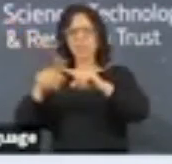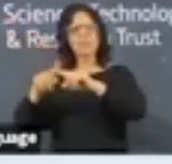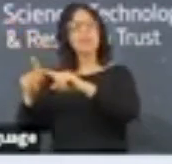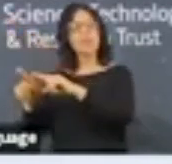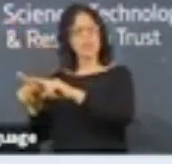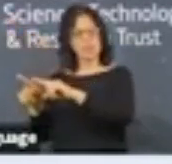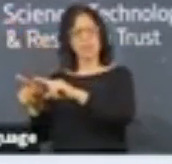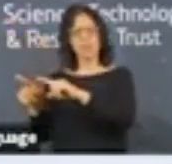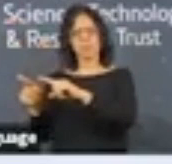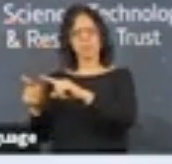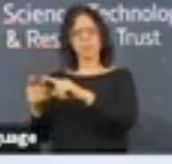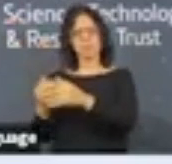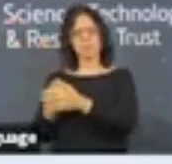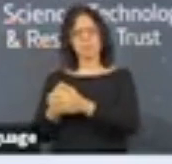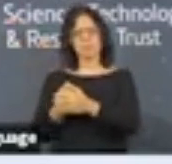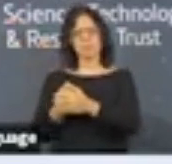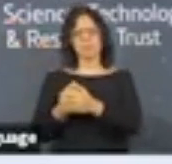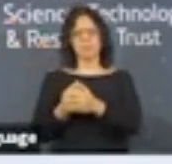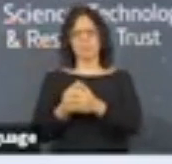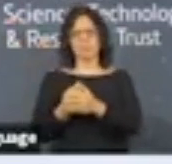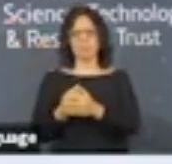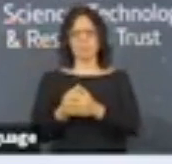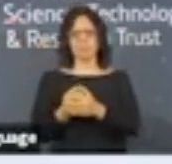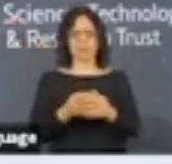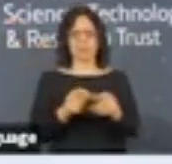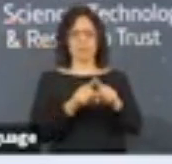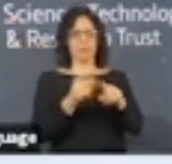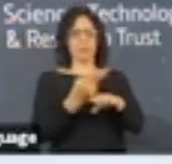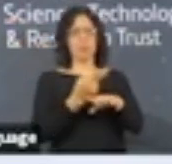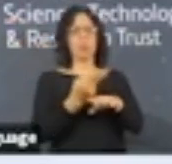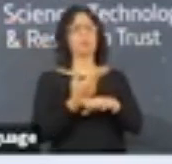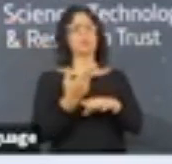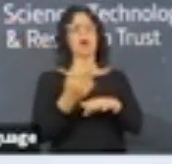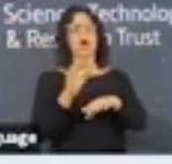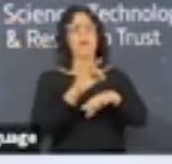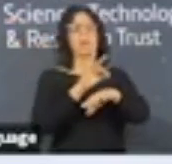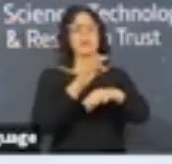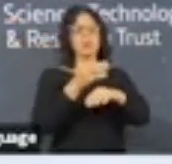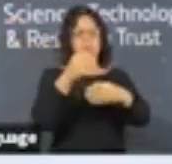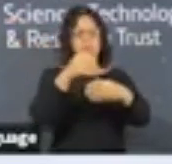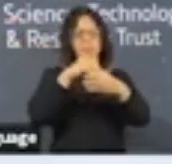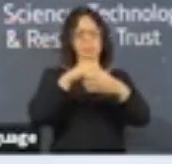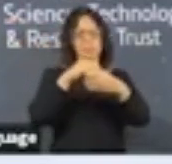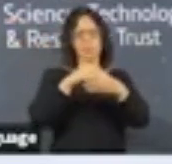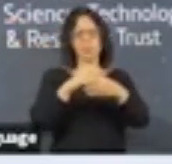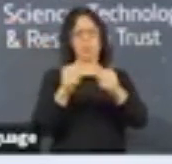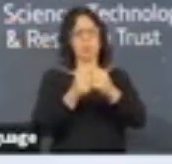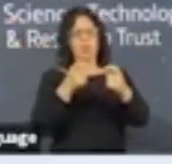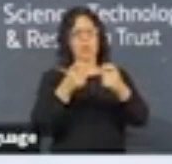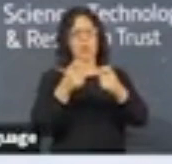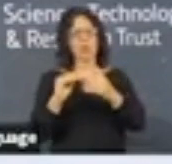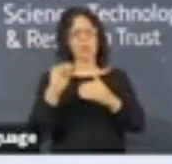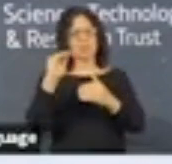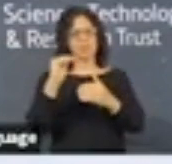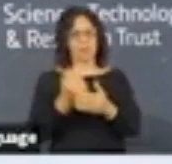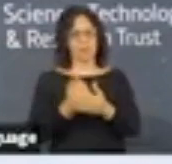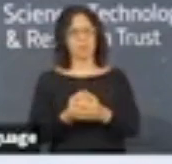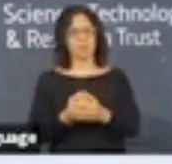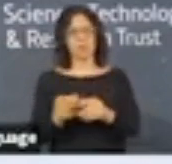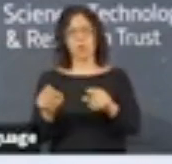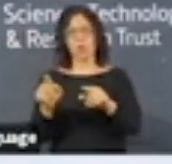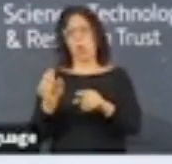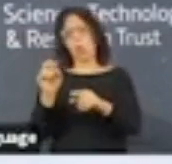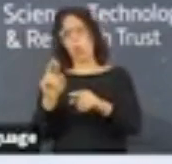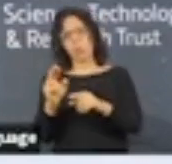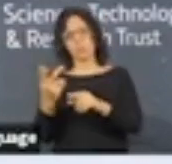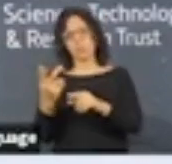Hablamos de los mosquitos contaminados con un regulador de crecimiento o estaciones de contaminación